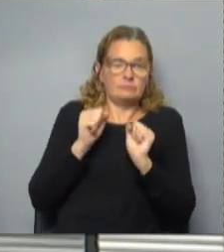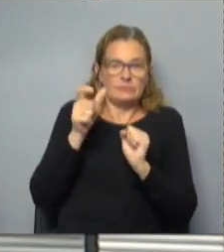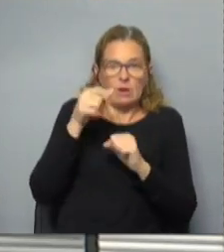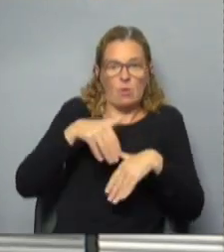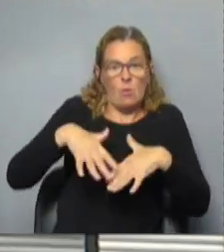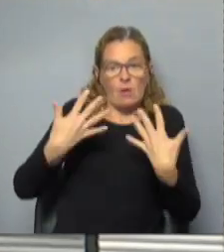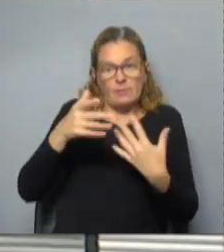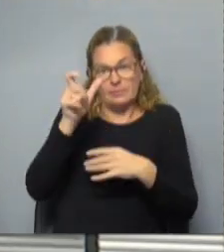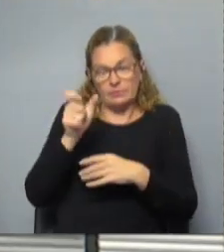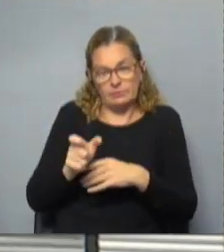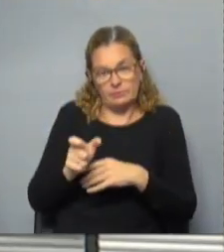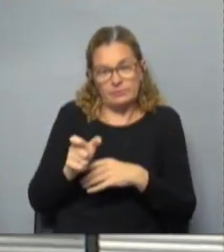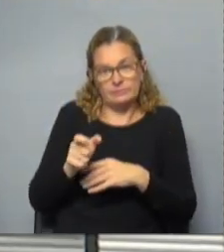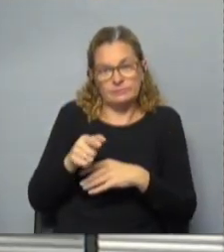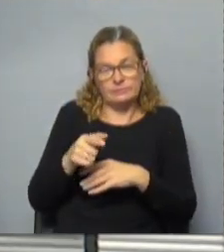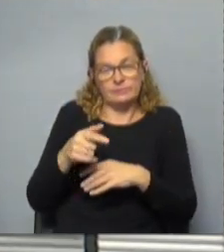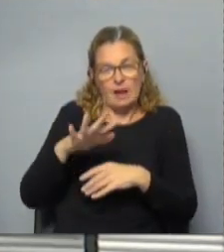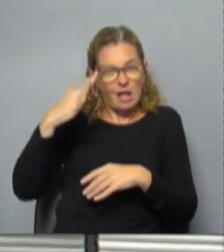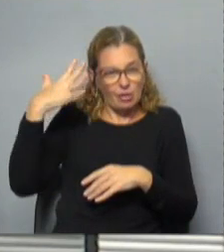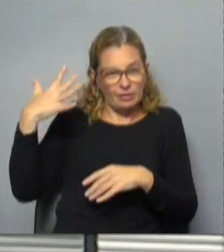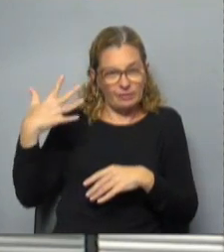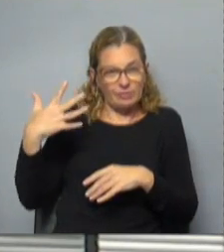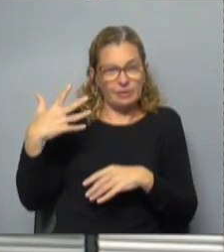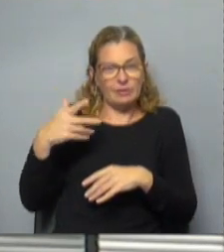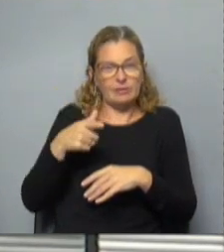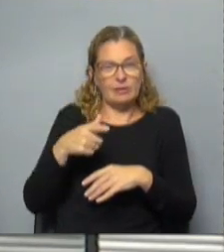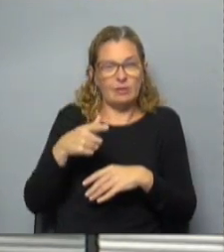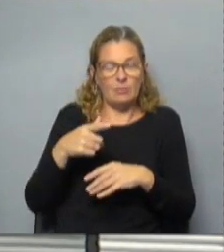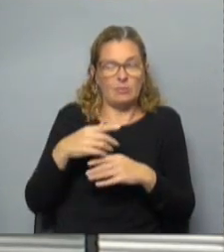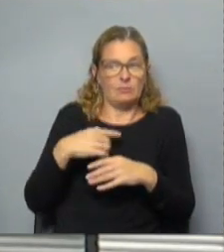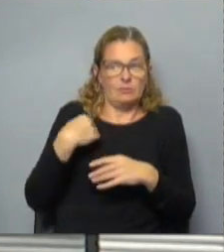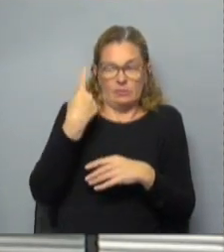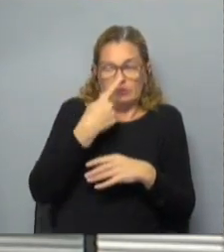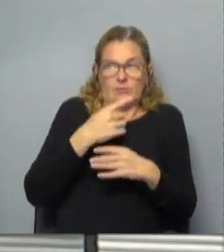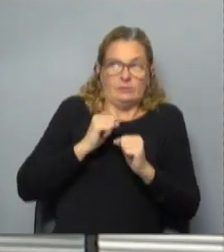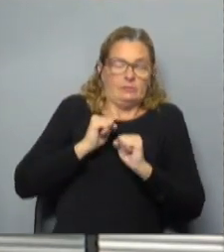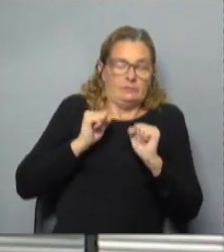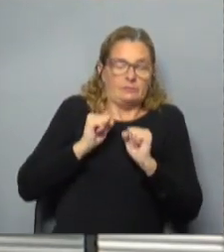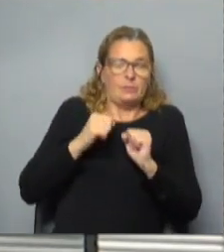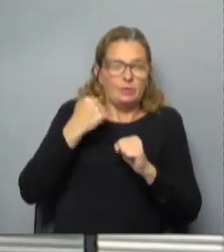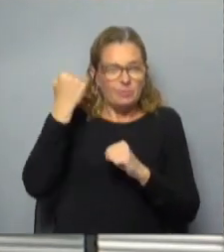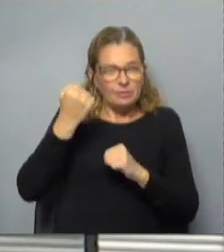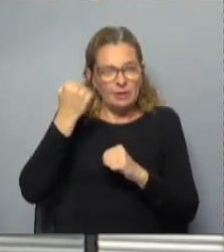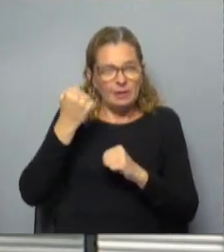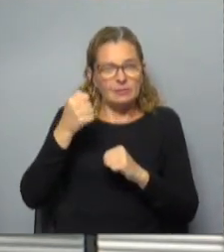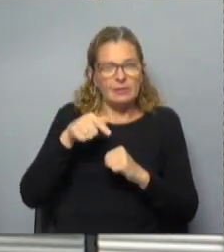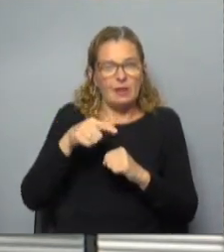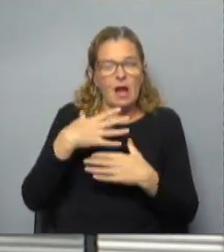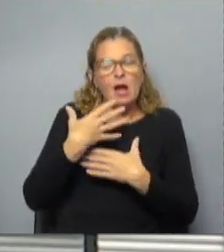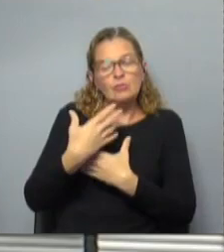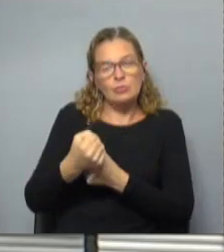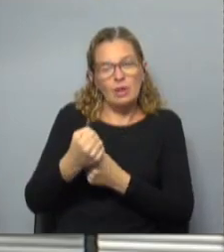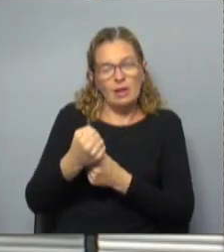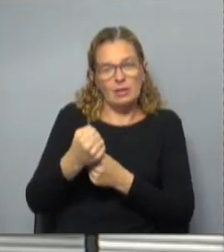este esta adolescente pues en adolescente está en un estado de shock bastante importante y bueno está haciendo asistida